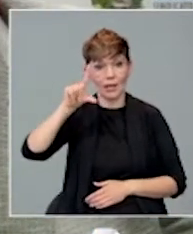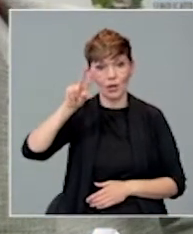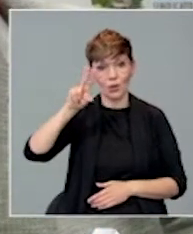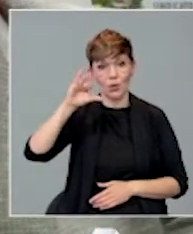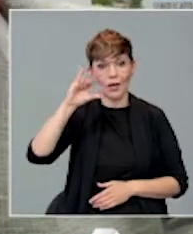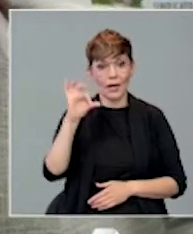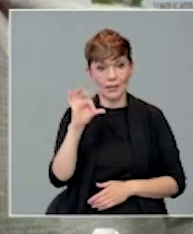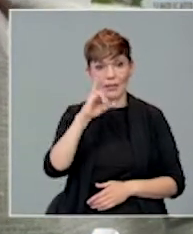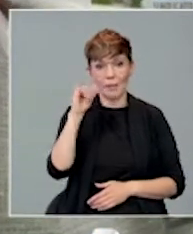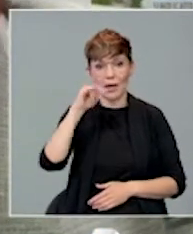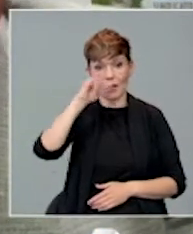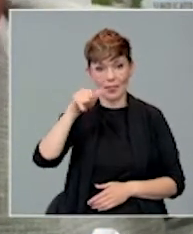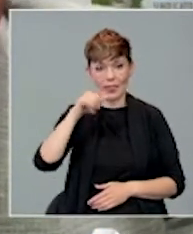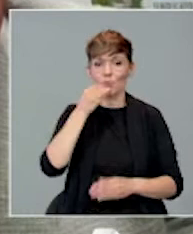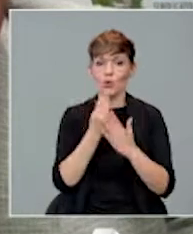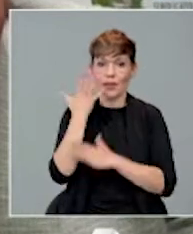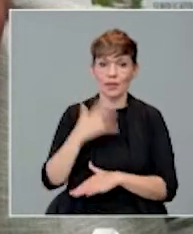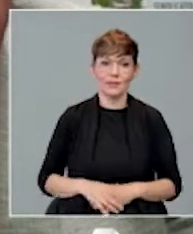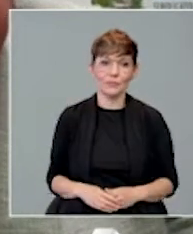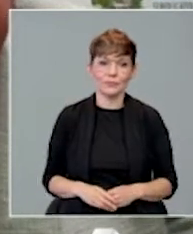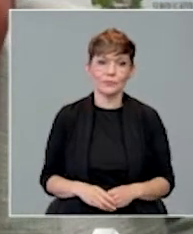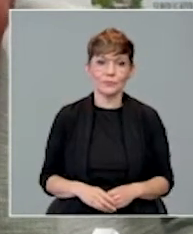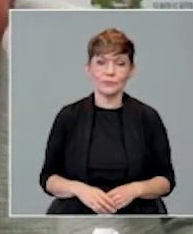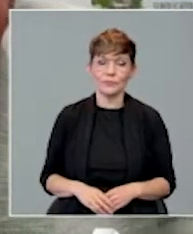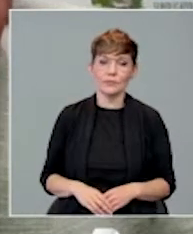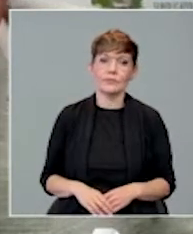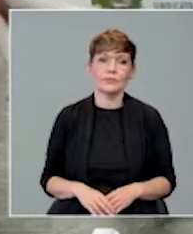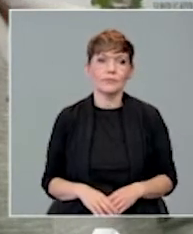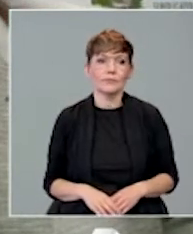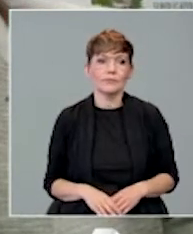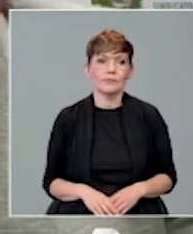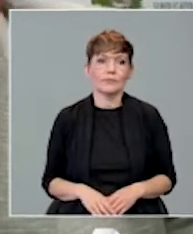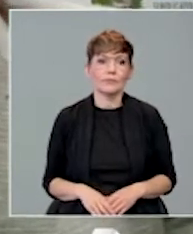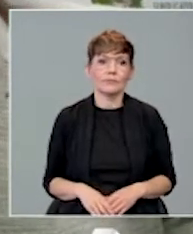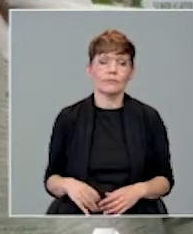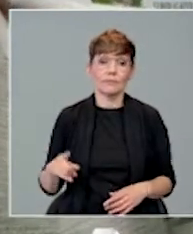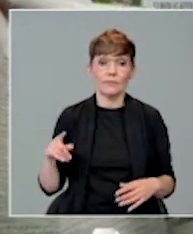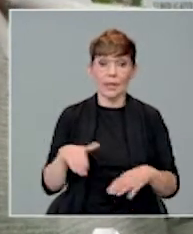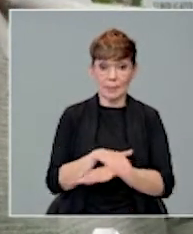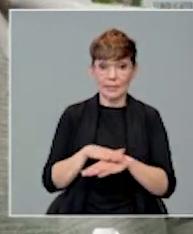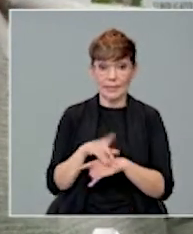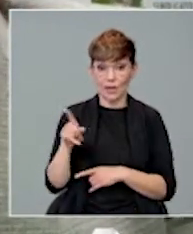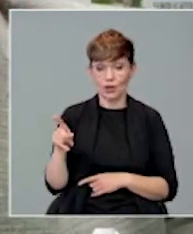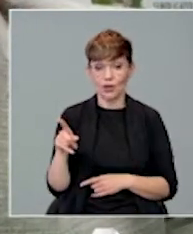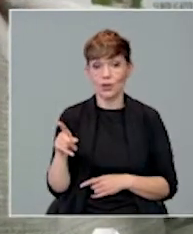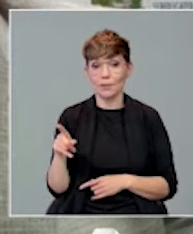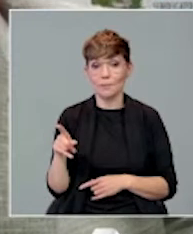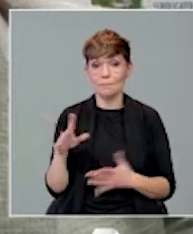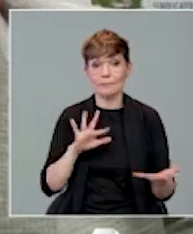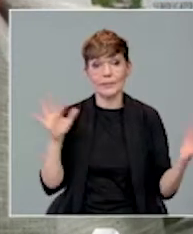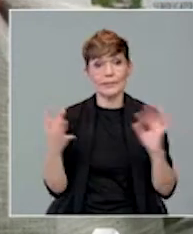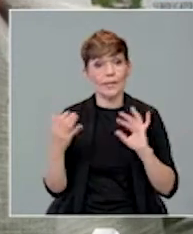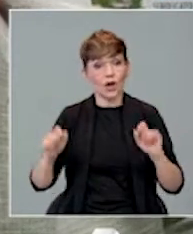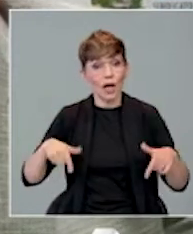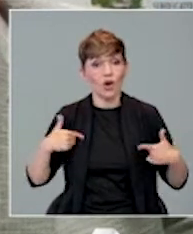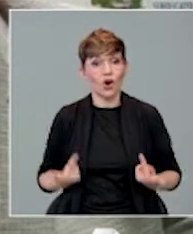días. Hola, buenos días, ¿qué tal? ¿Cómo estamos? Señor Jiménez, el ministerio que dirige Teresa Rivera promueve un cambio en las reglas de explotación del